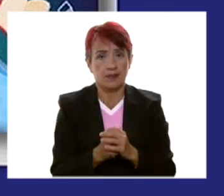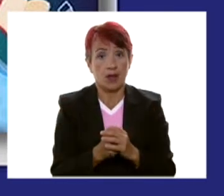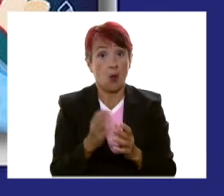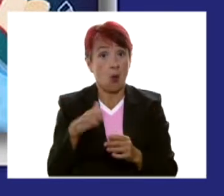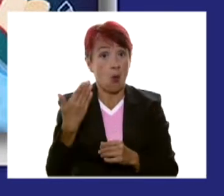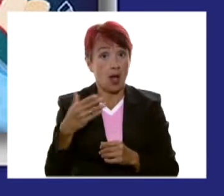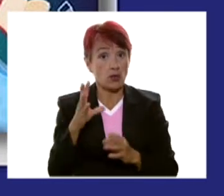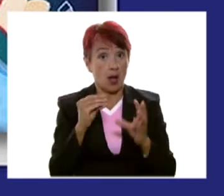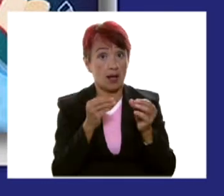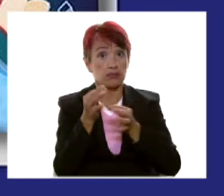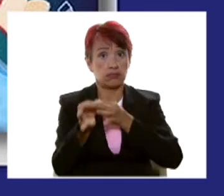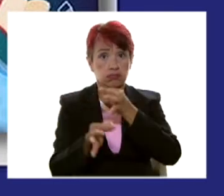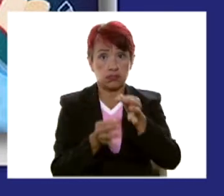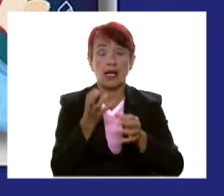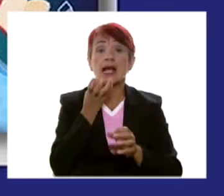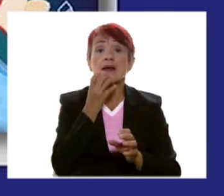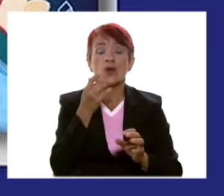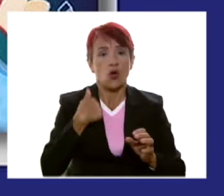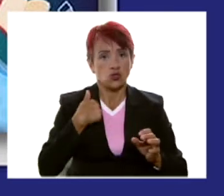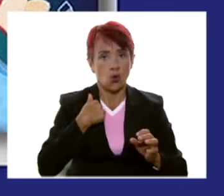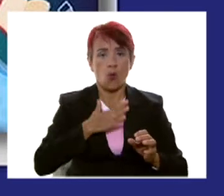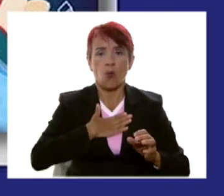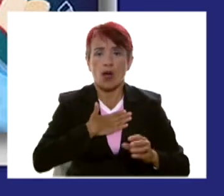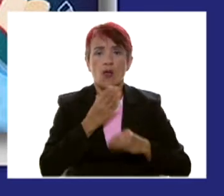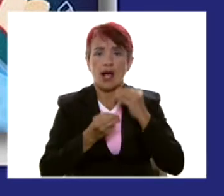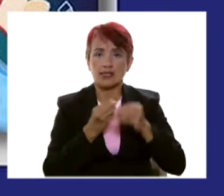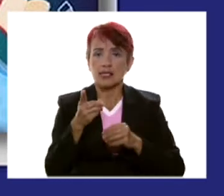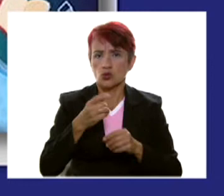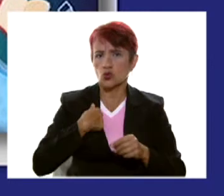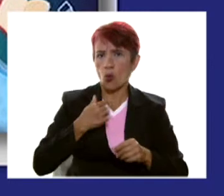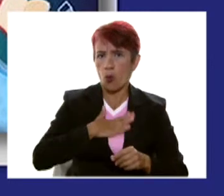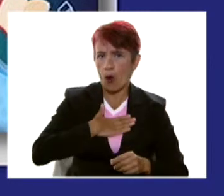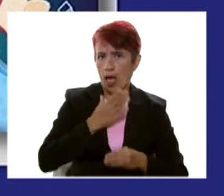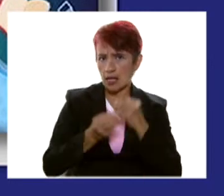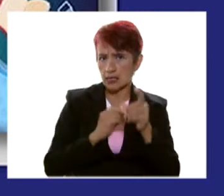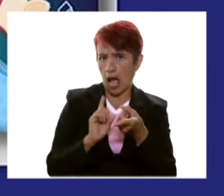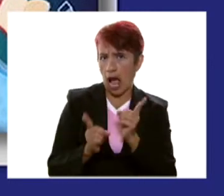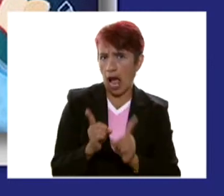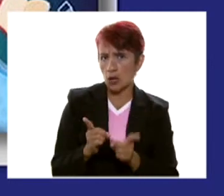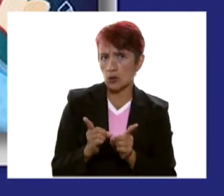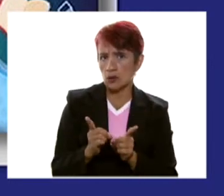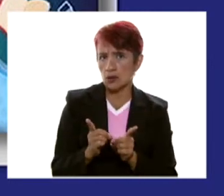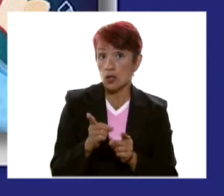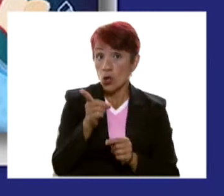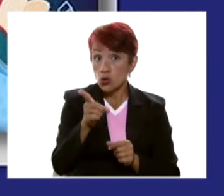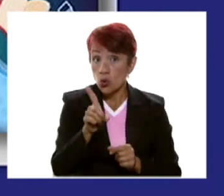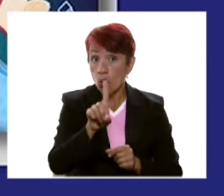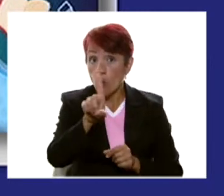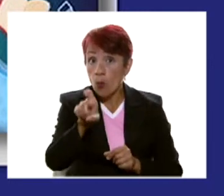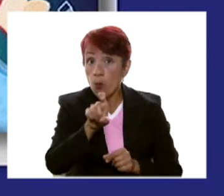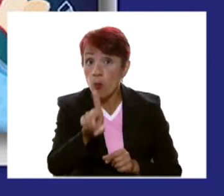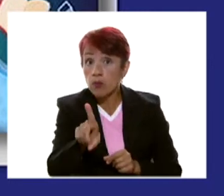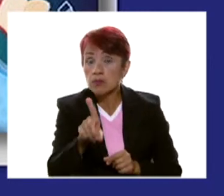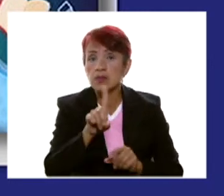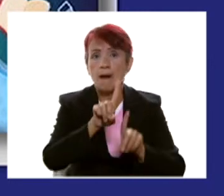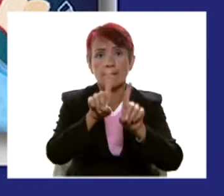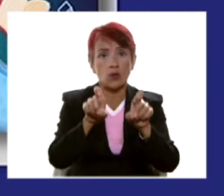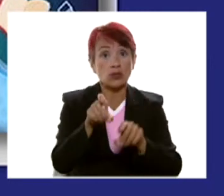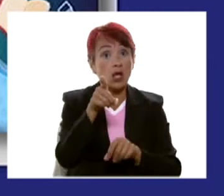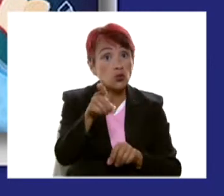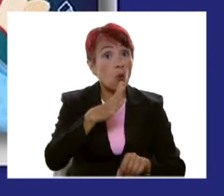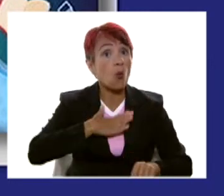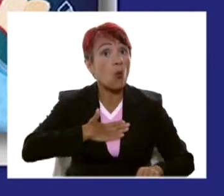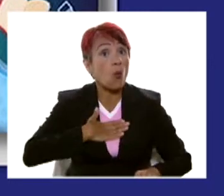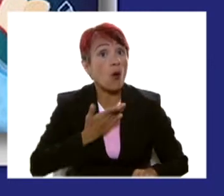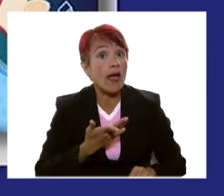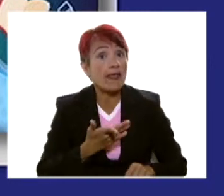Cuando hablamos de que si yo puedo hacer algo, le digo, ok, ¿puedes? En español la utilizamos mucho, utilizamos inclusive a veces doble o triple